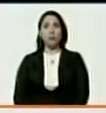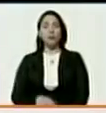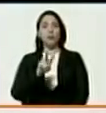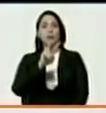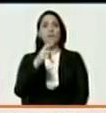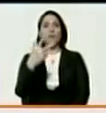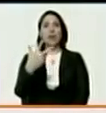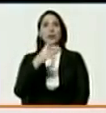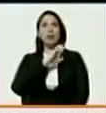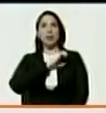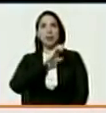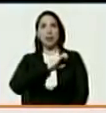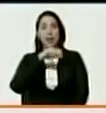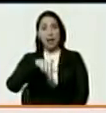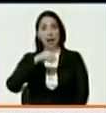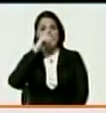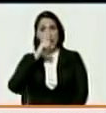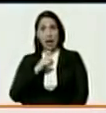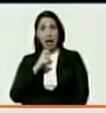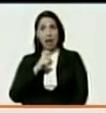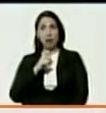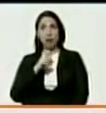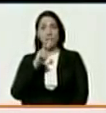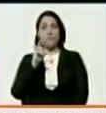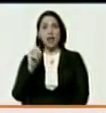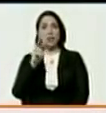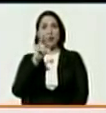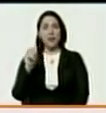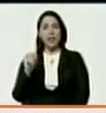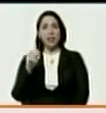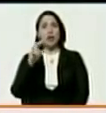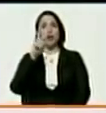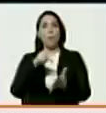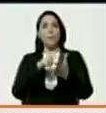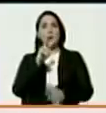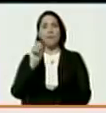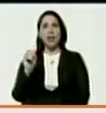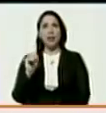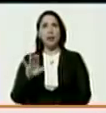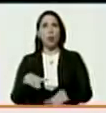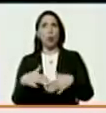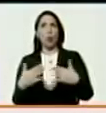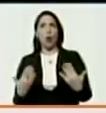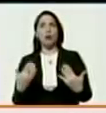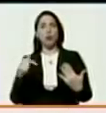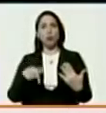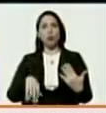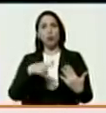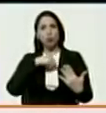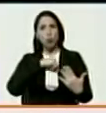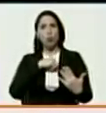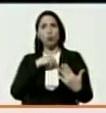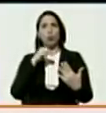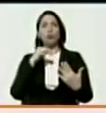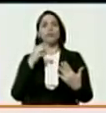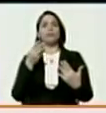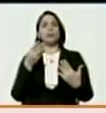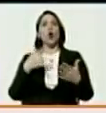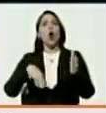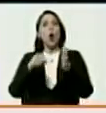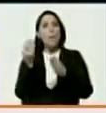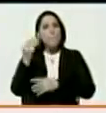23 de enero de este año que comienza, el 2020, el 2020, cuando conmemoramos un aniversario